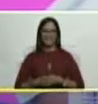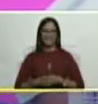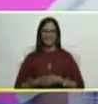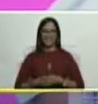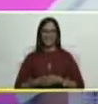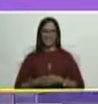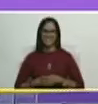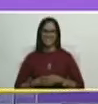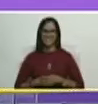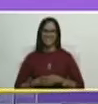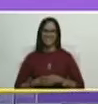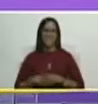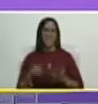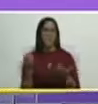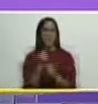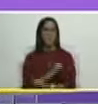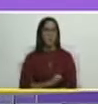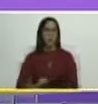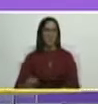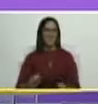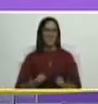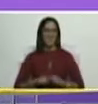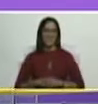triste imposible